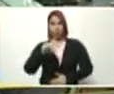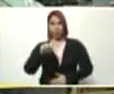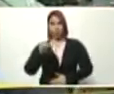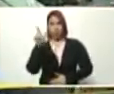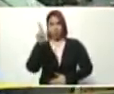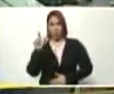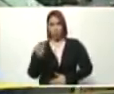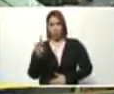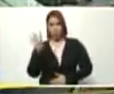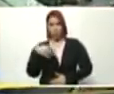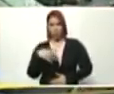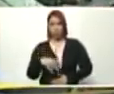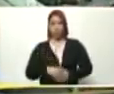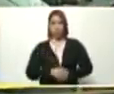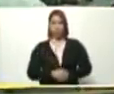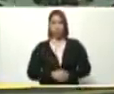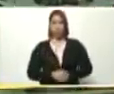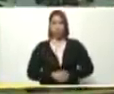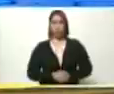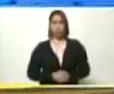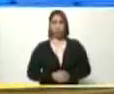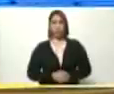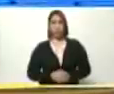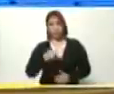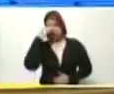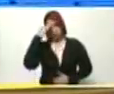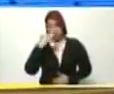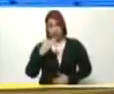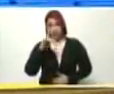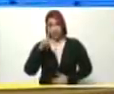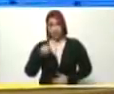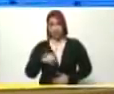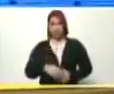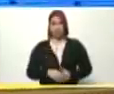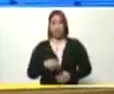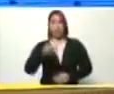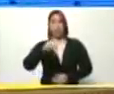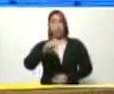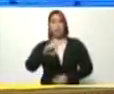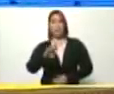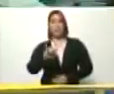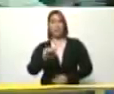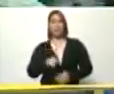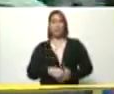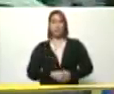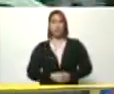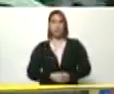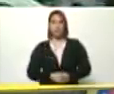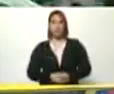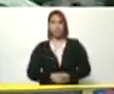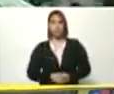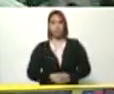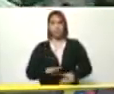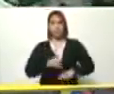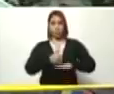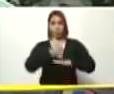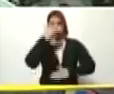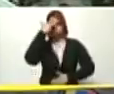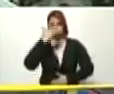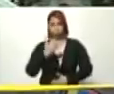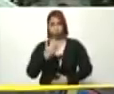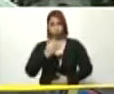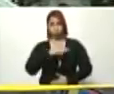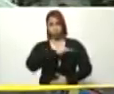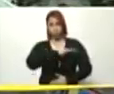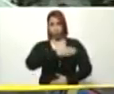Guayana. El almirante Neil Jesús Villamizar Sánchez, comandante de la región